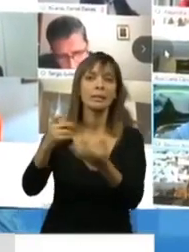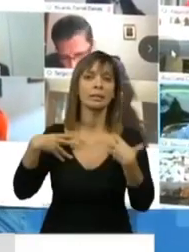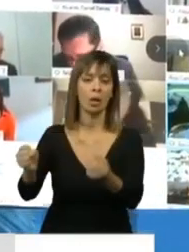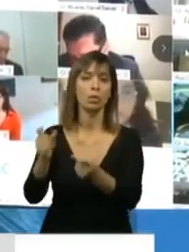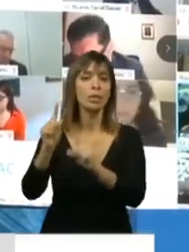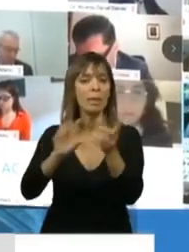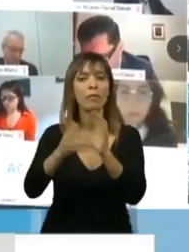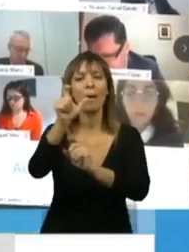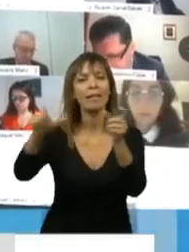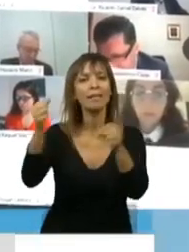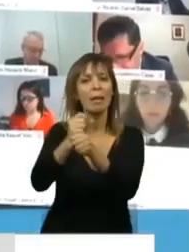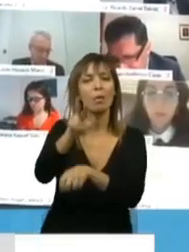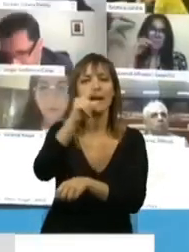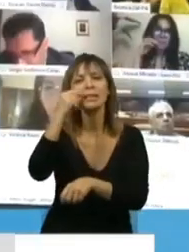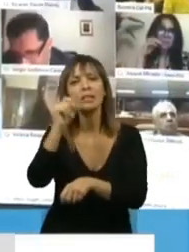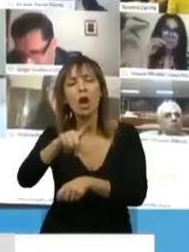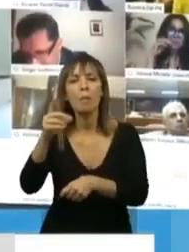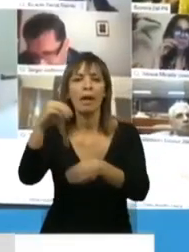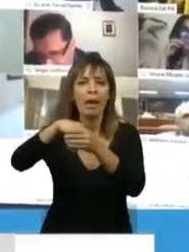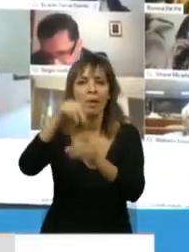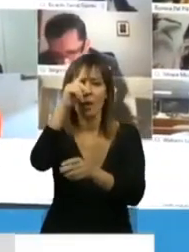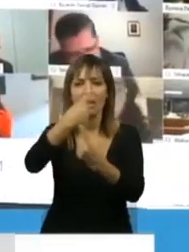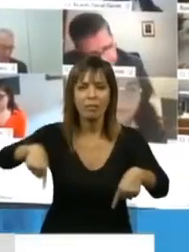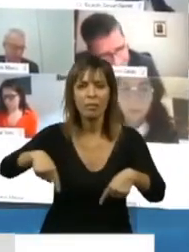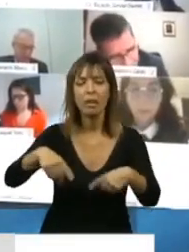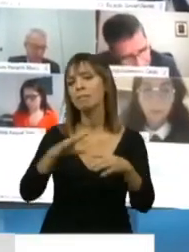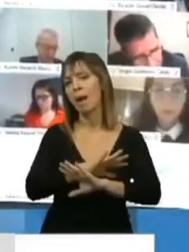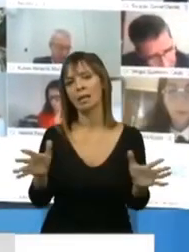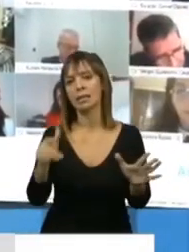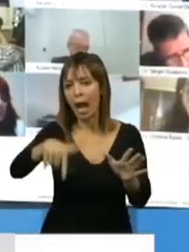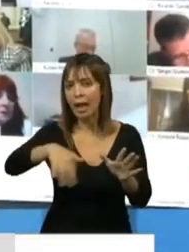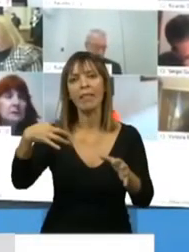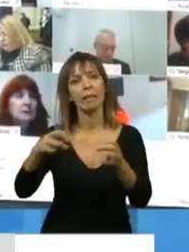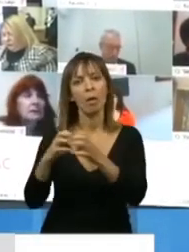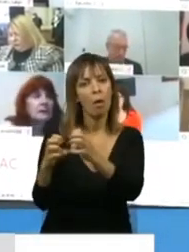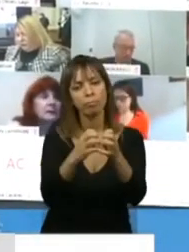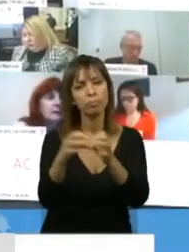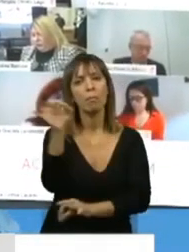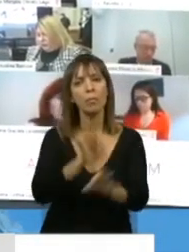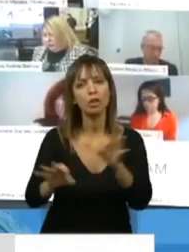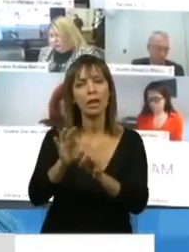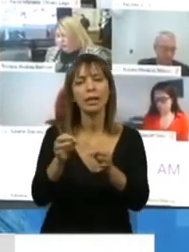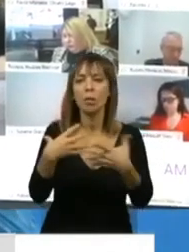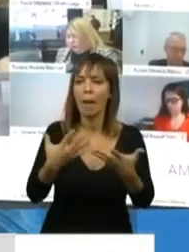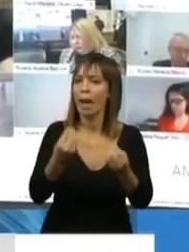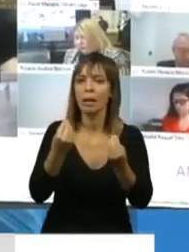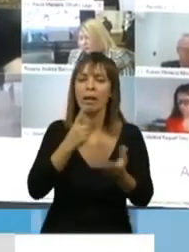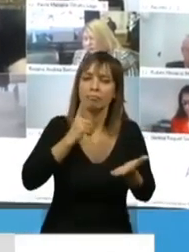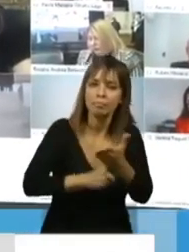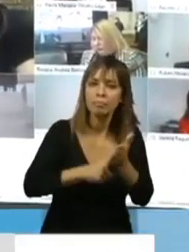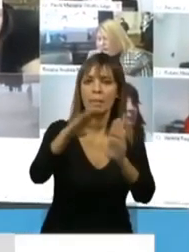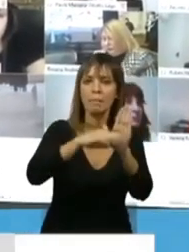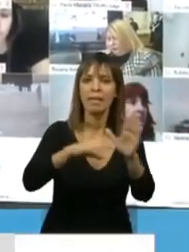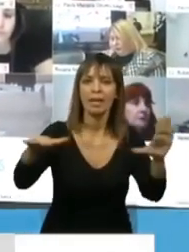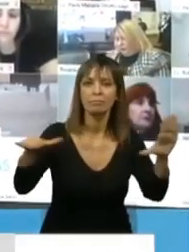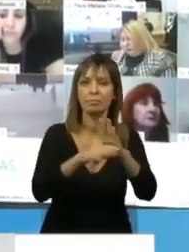trabajadoras y trabajadores. Entonces, presidente, que se traten y se discutan los proyectos que hemos planteado para poder tomar medidas concretas